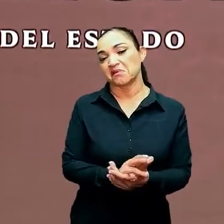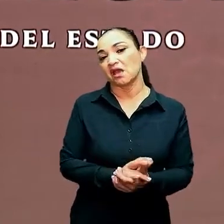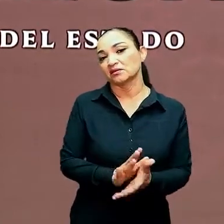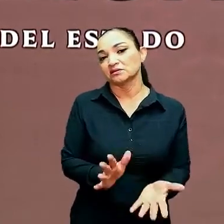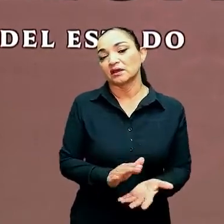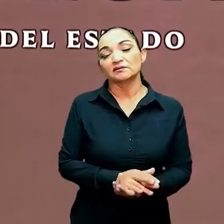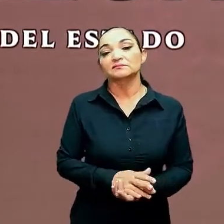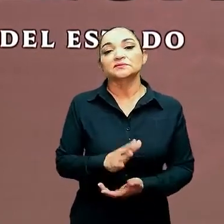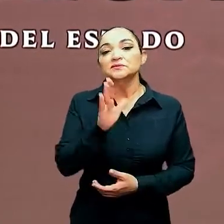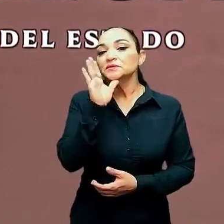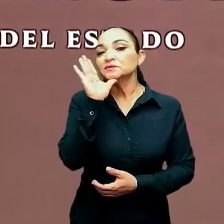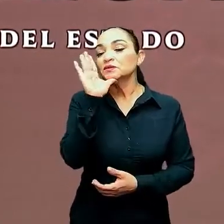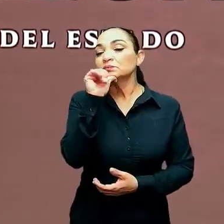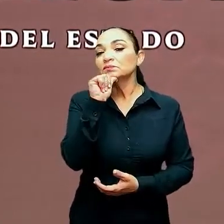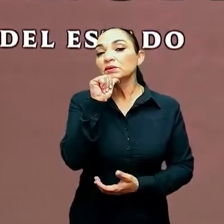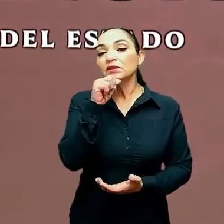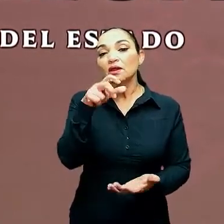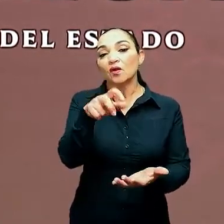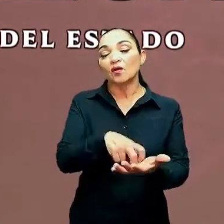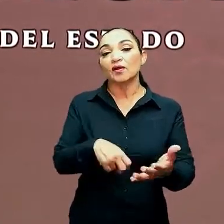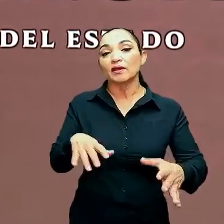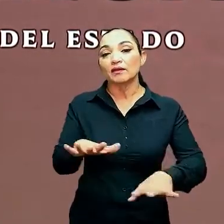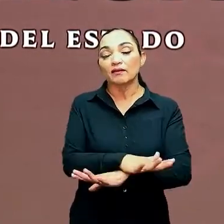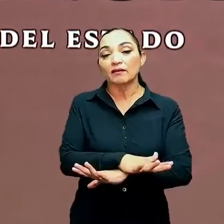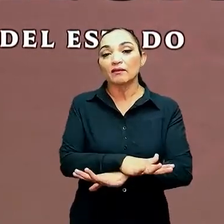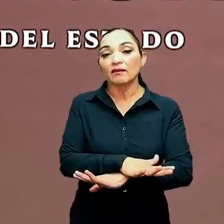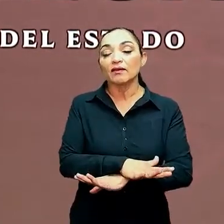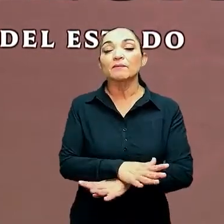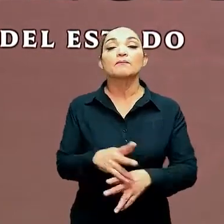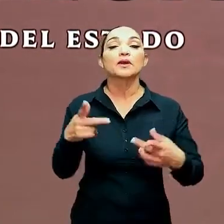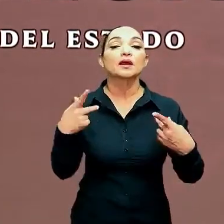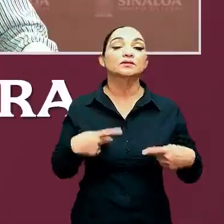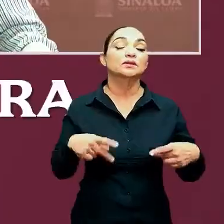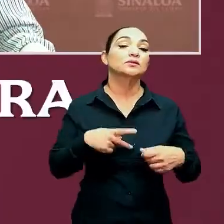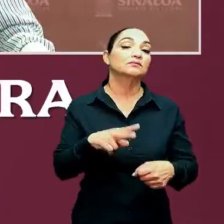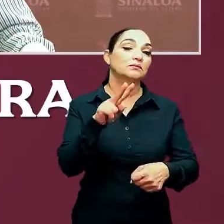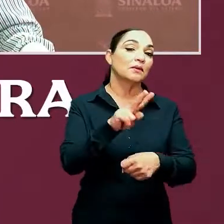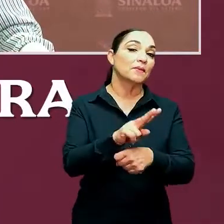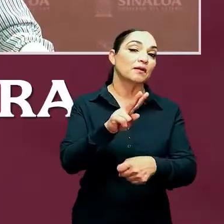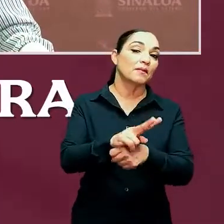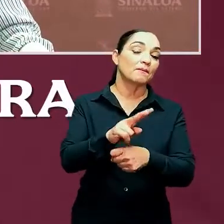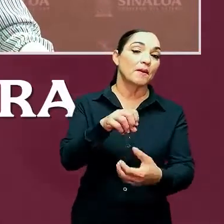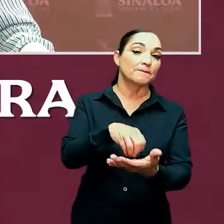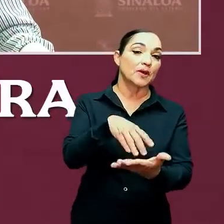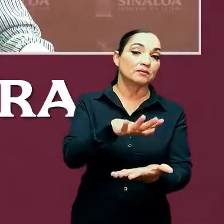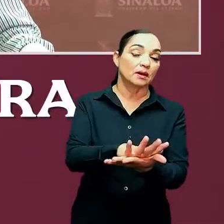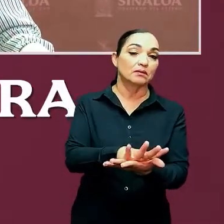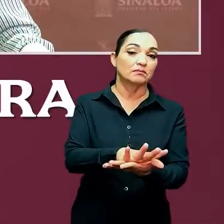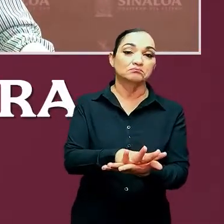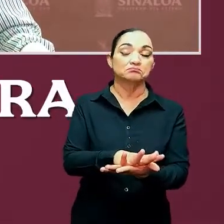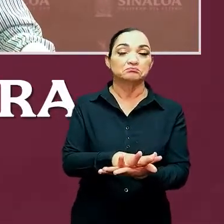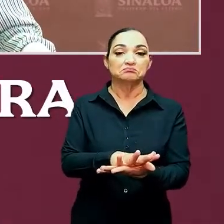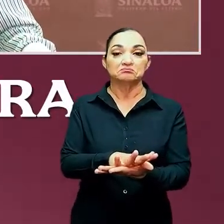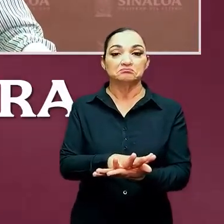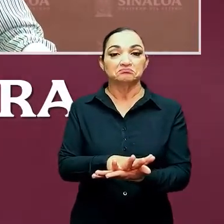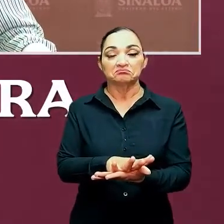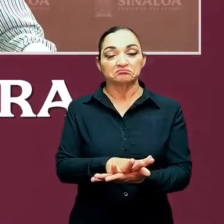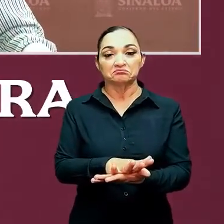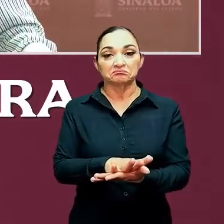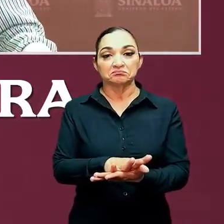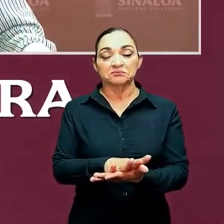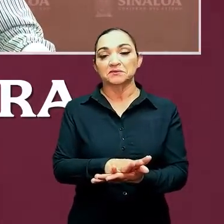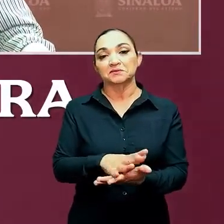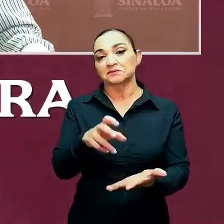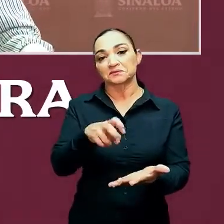No pueden, los que son custodios de los documentos, de la información, no pueden dar cabida ya a